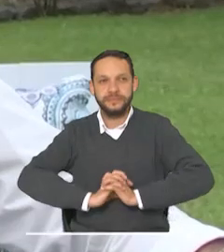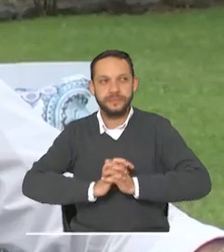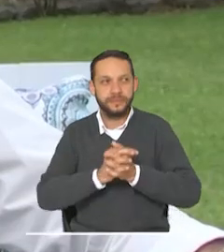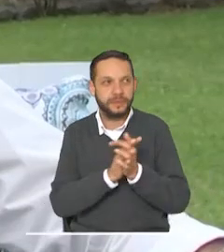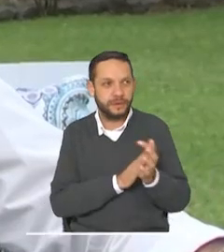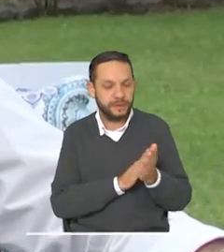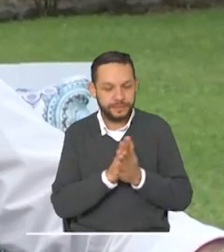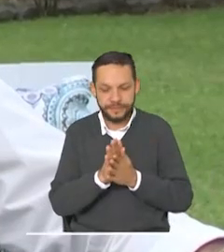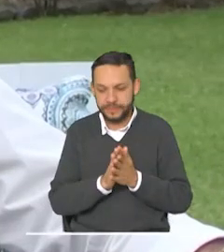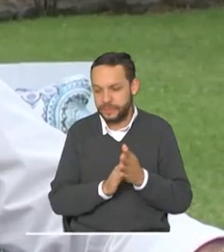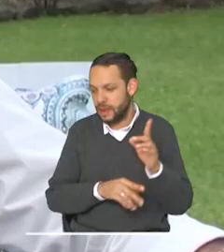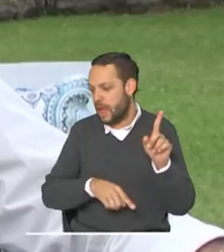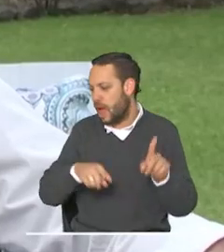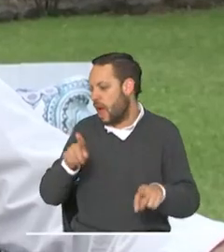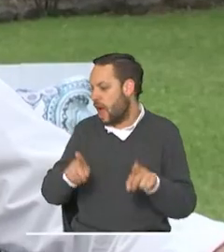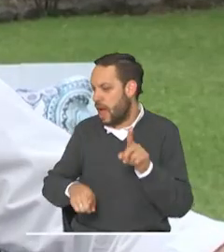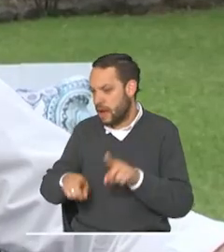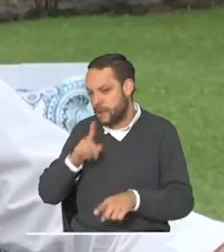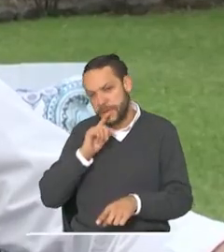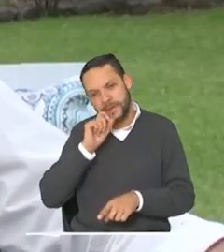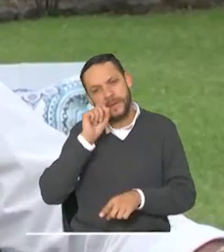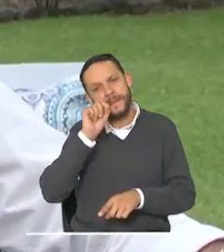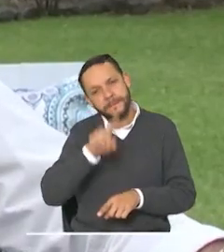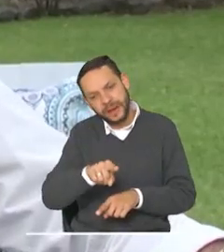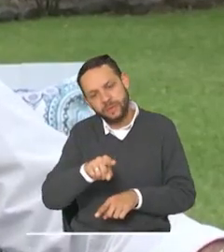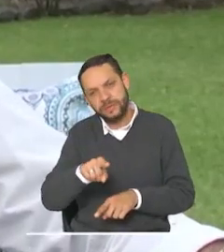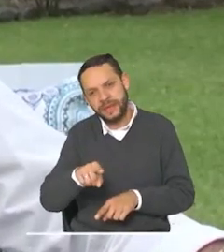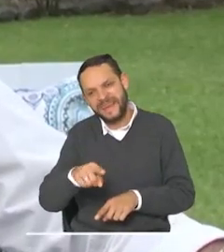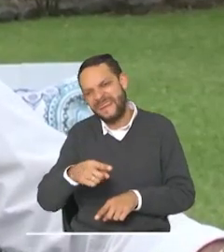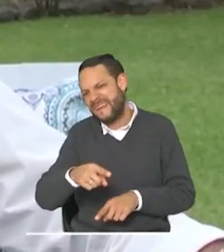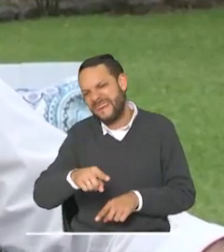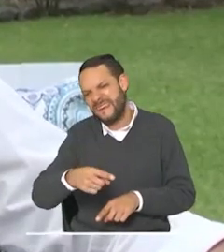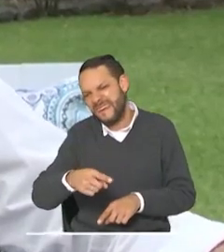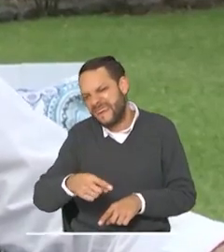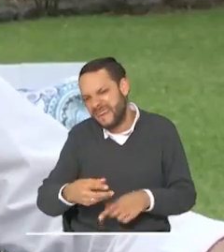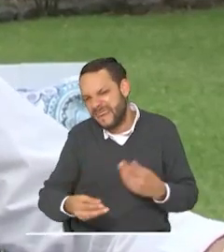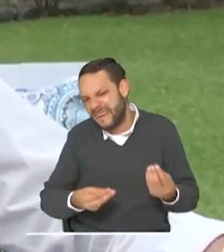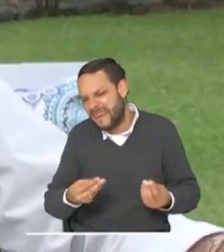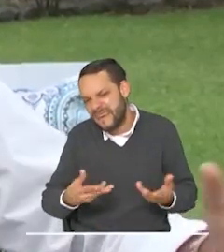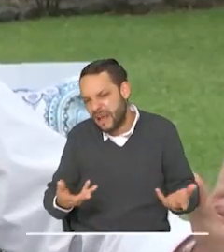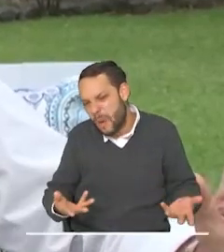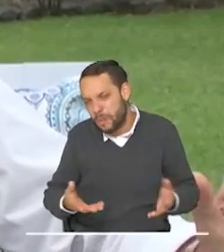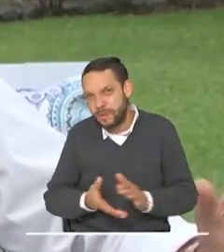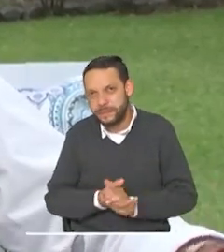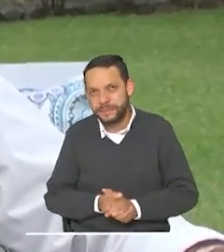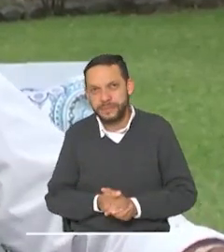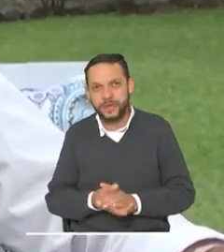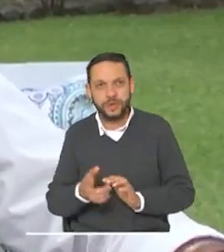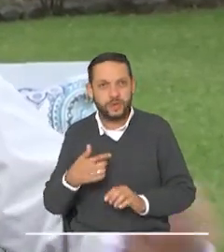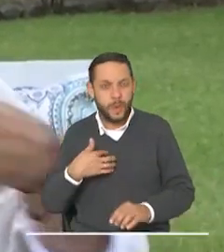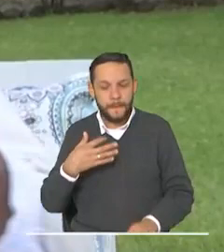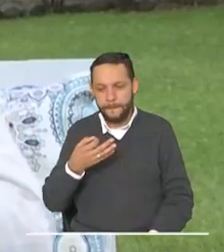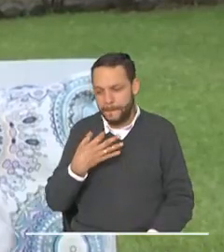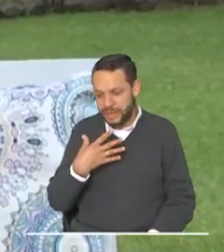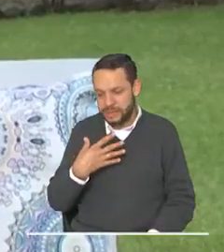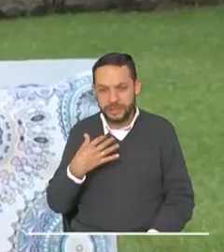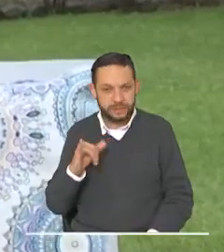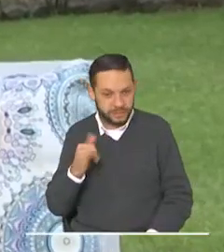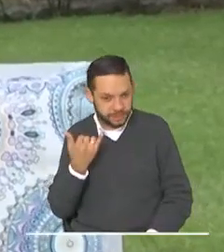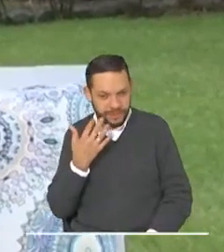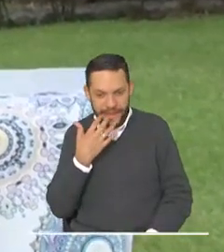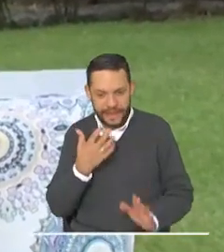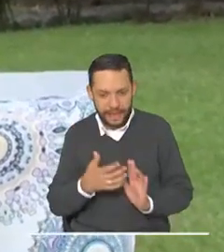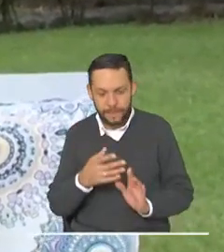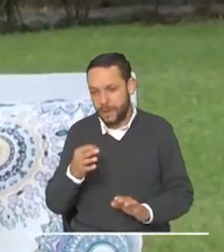y muchos de ustedes se preguntarán Y entonces qué hacer yo estoy medicada por ejemplo a mí me gusta mucho cuando